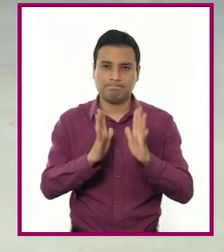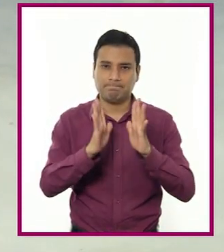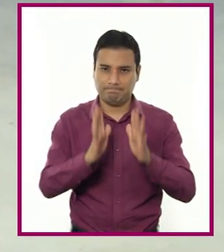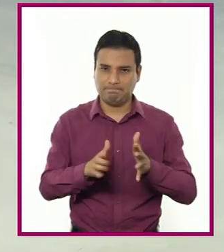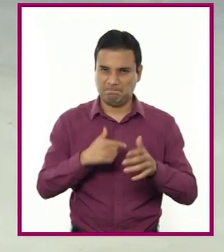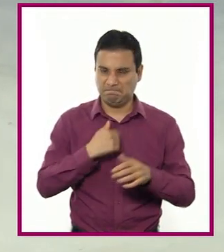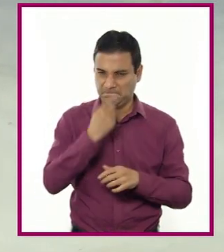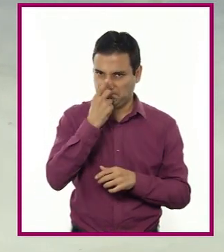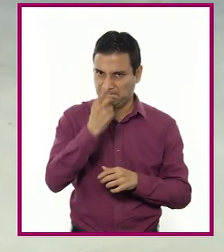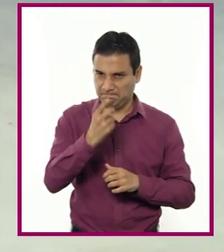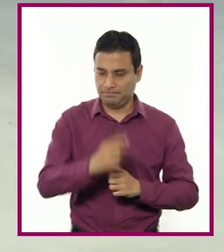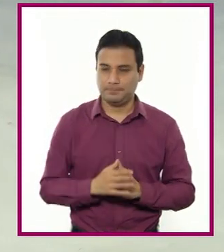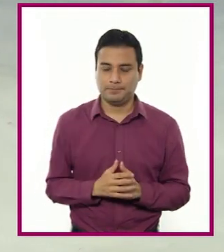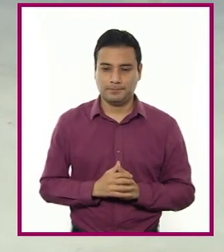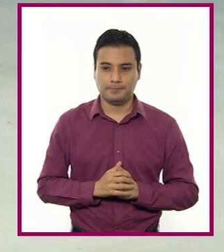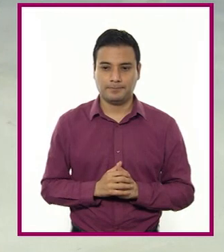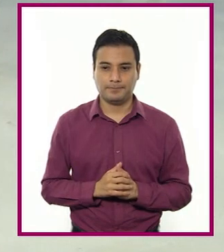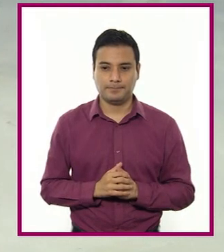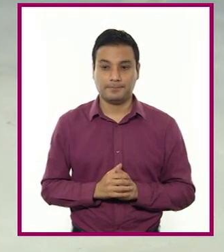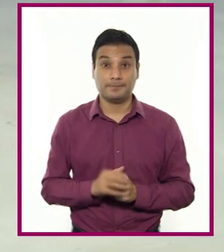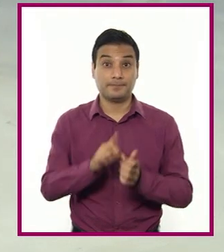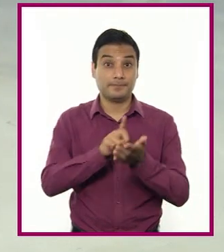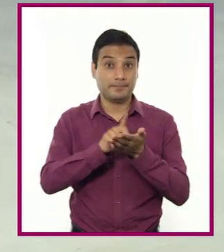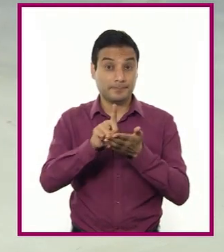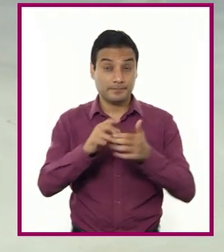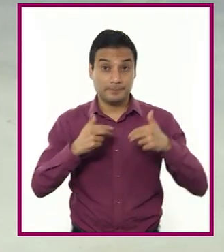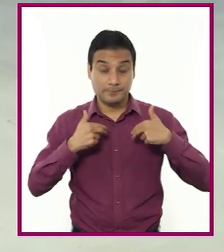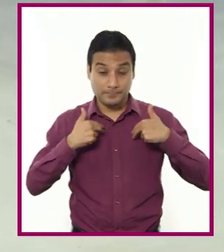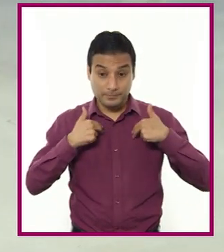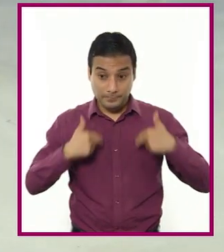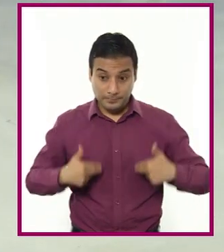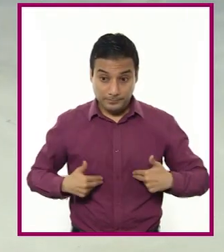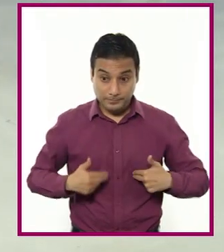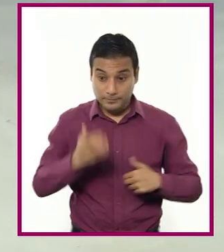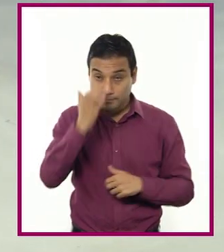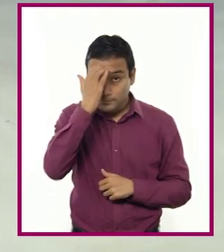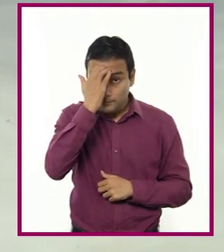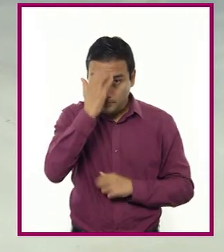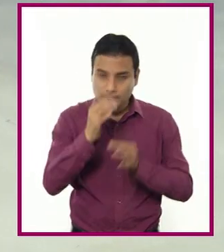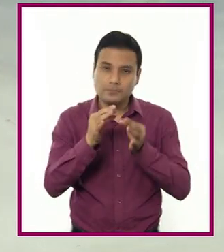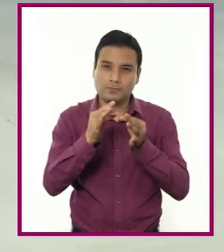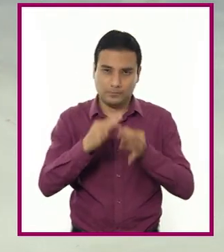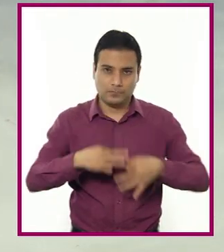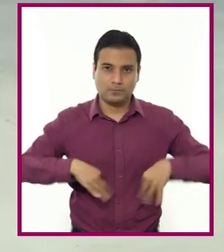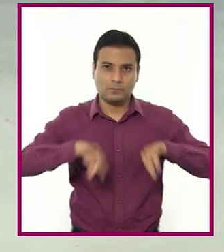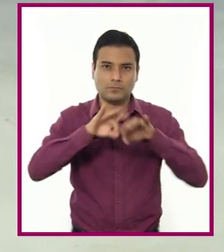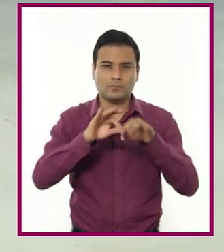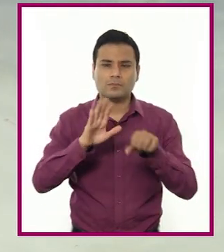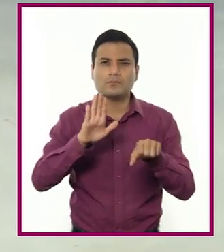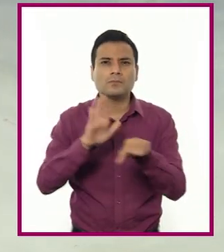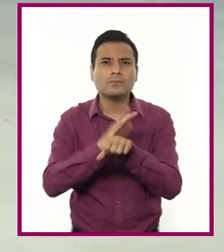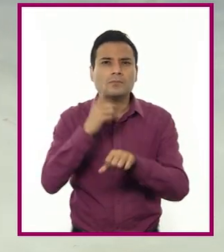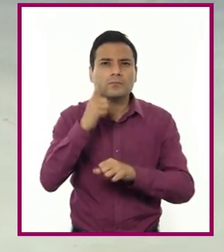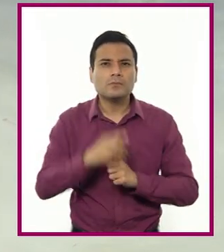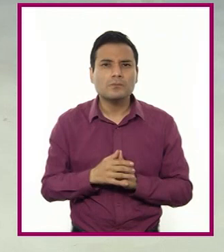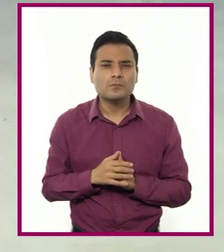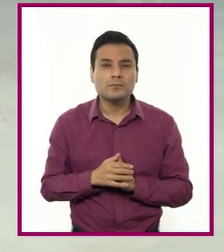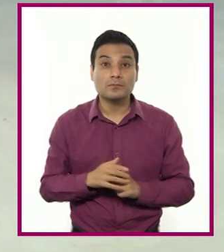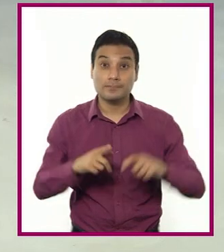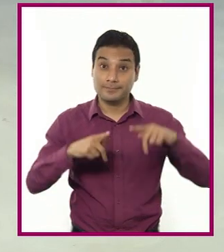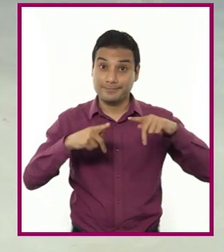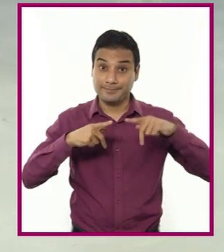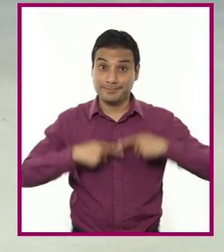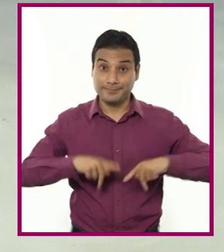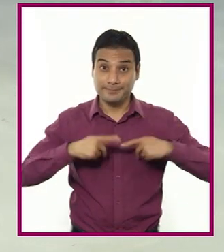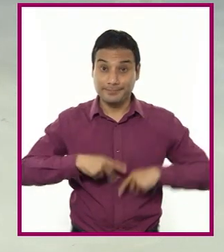que reconocer los derechos humanos es importante porque ofrece a las y los pobladores de este